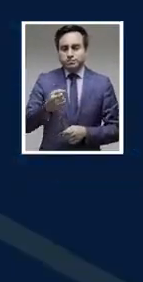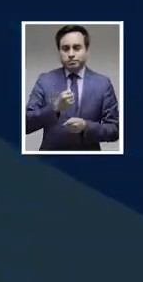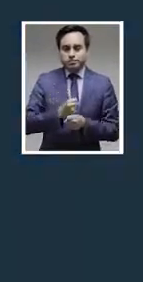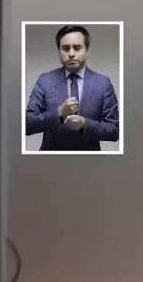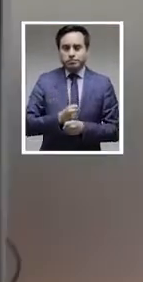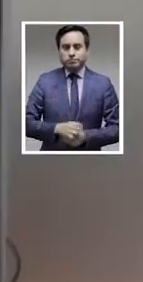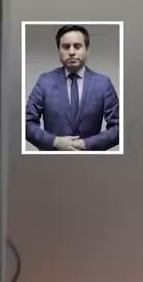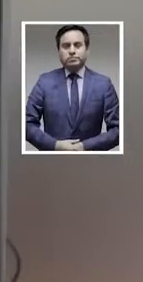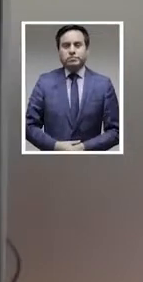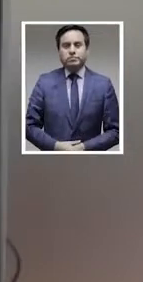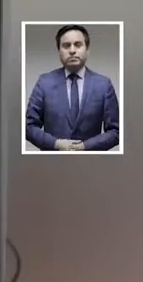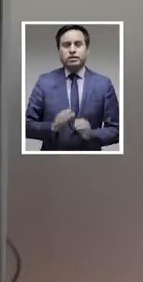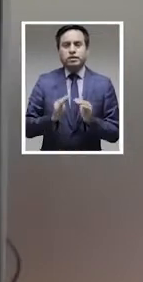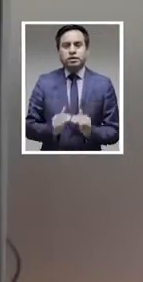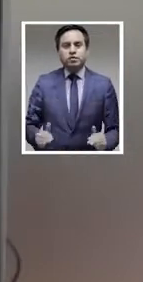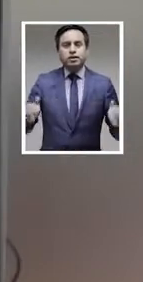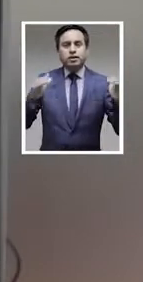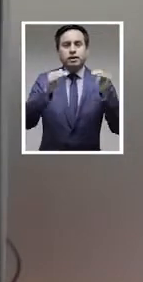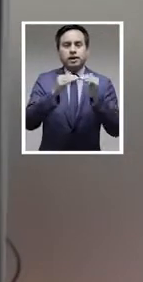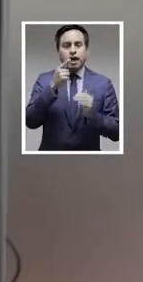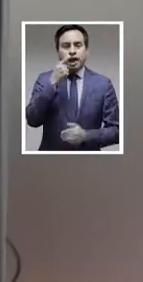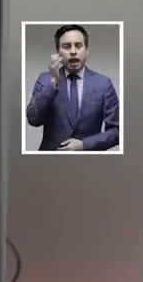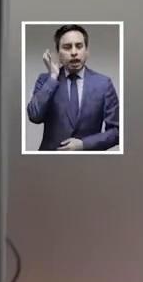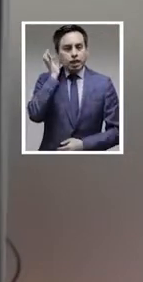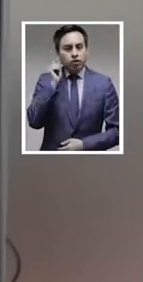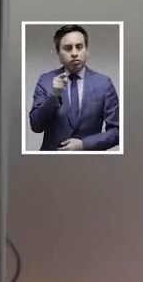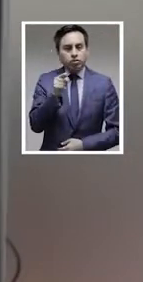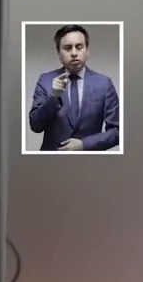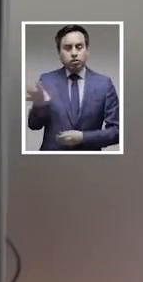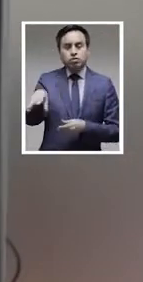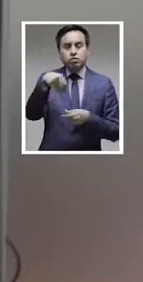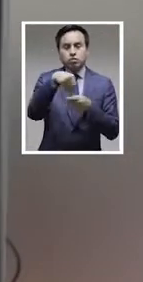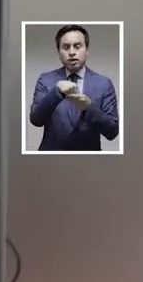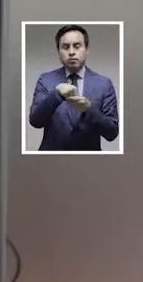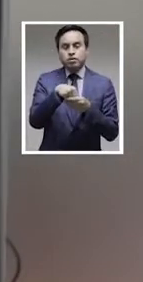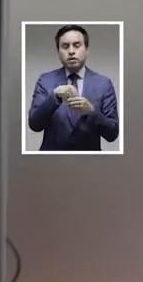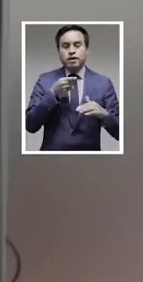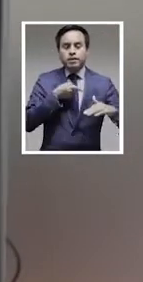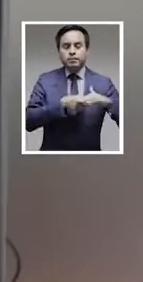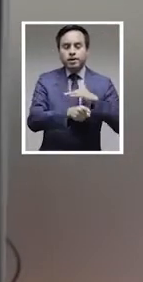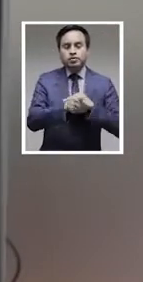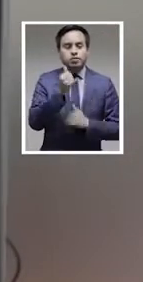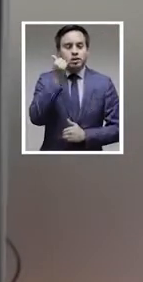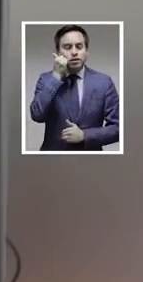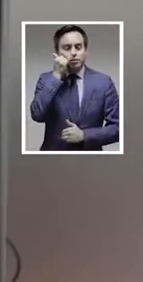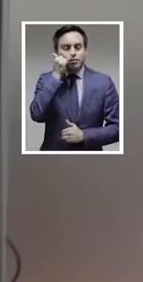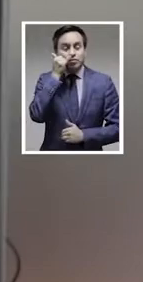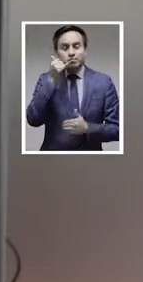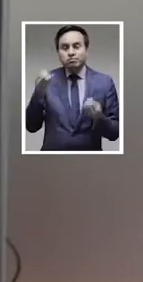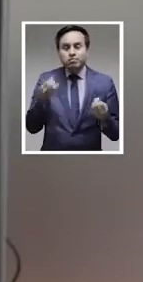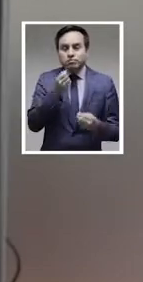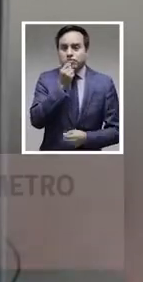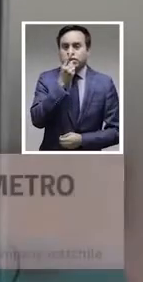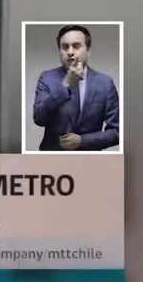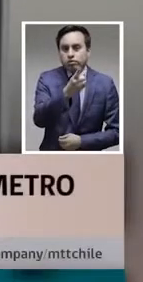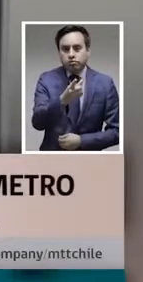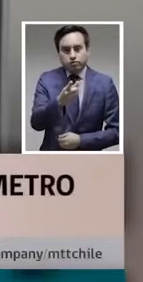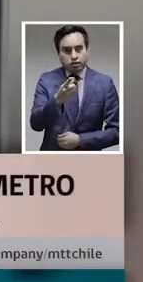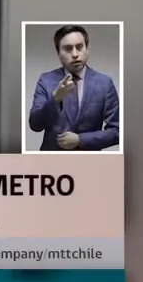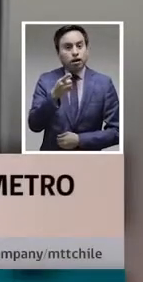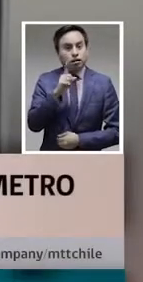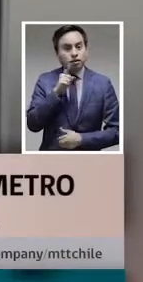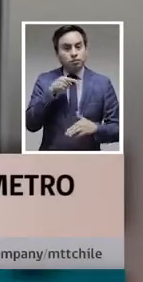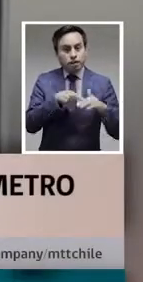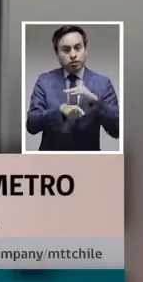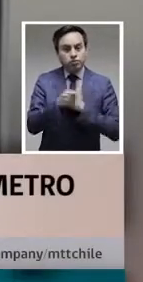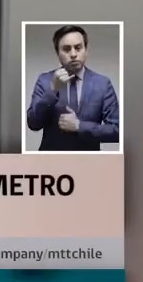en eso. En igualdad de género, incorporamos en Metro un teléfono para hacer denuncias.